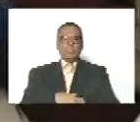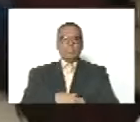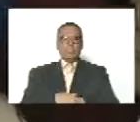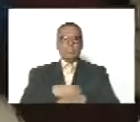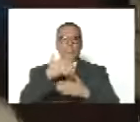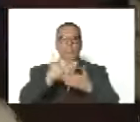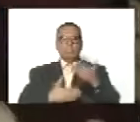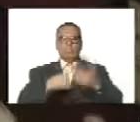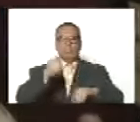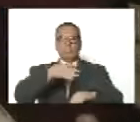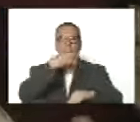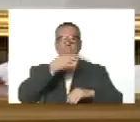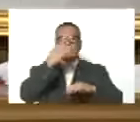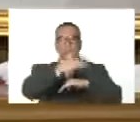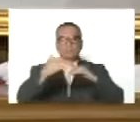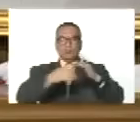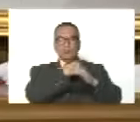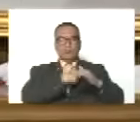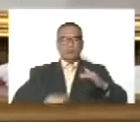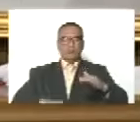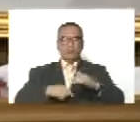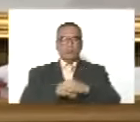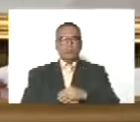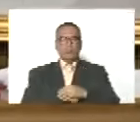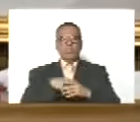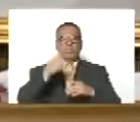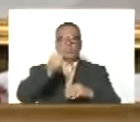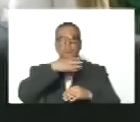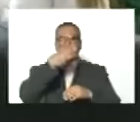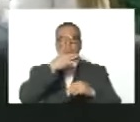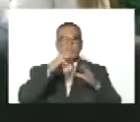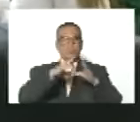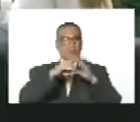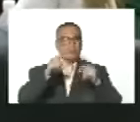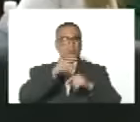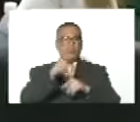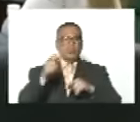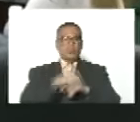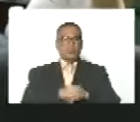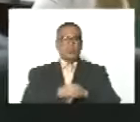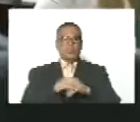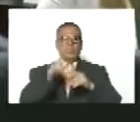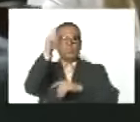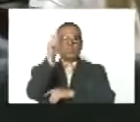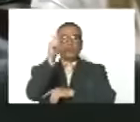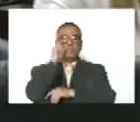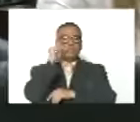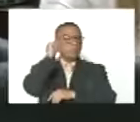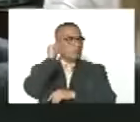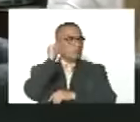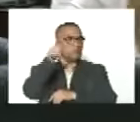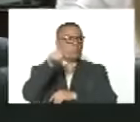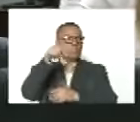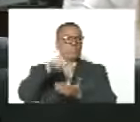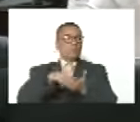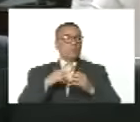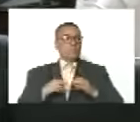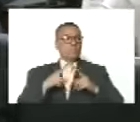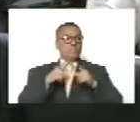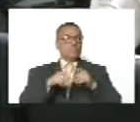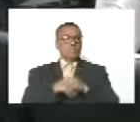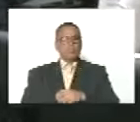Feliz tarde, vicepresidenta. Feliz tarde a todos y todas las diputadas y diputados acá presentes.